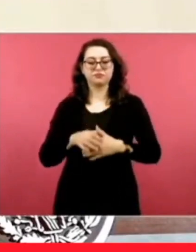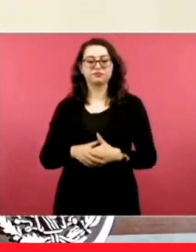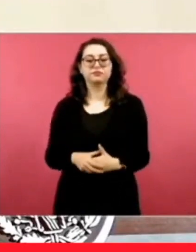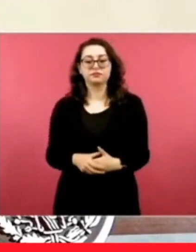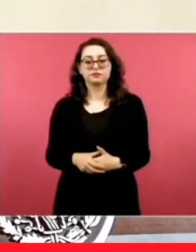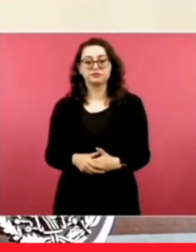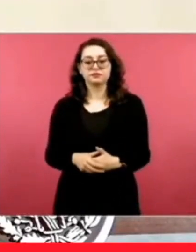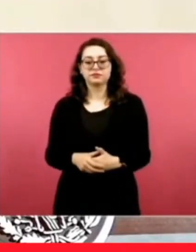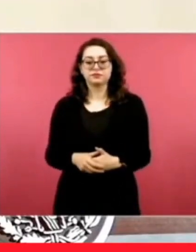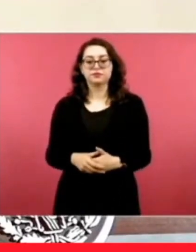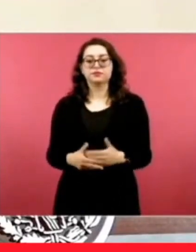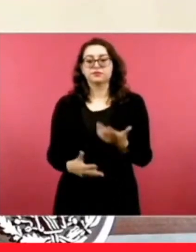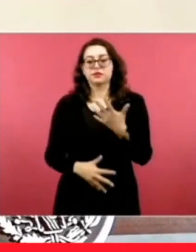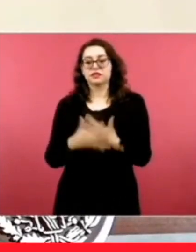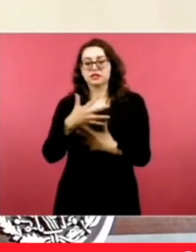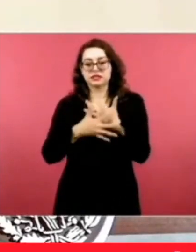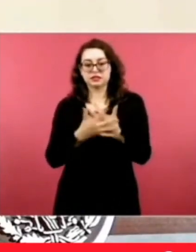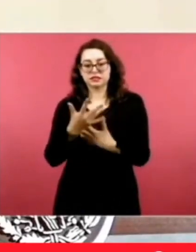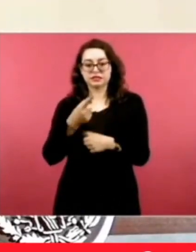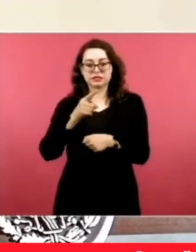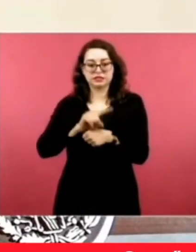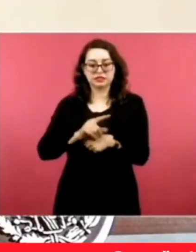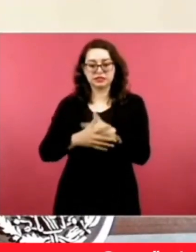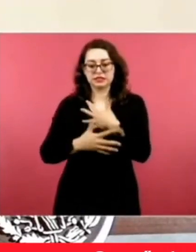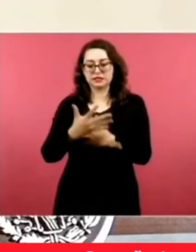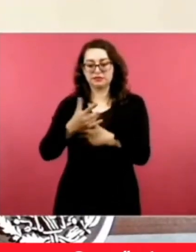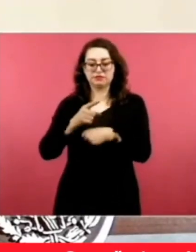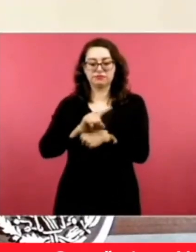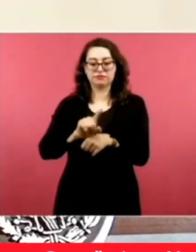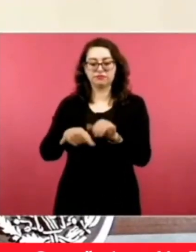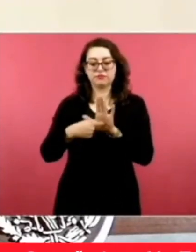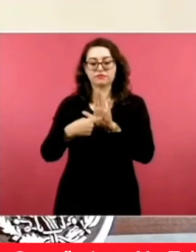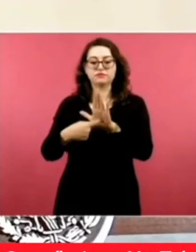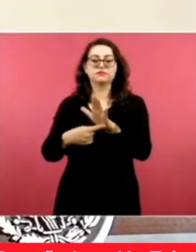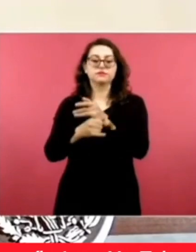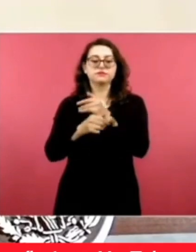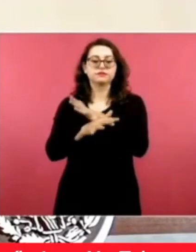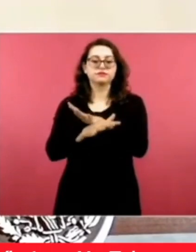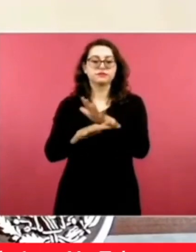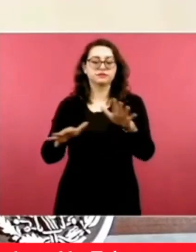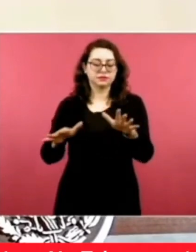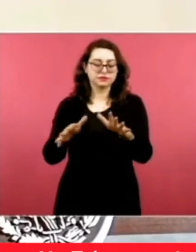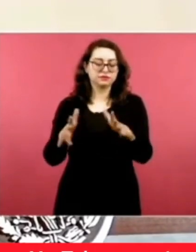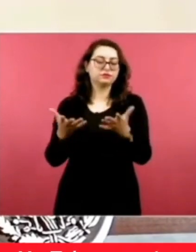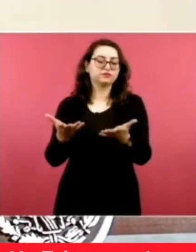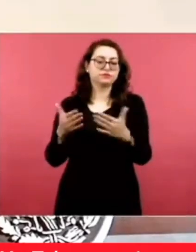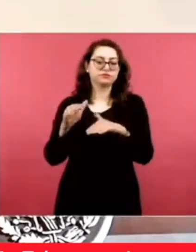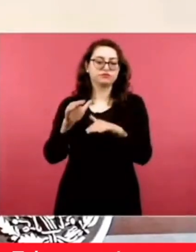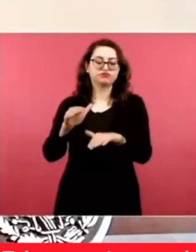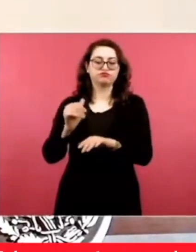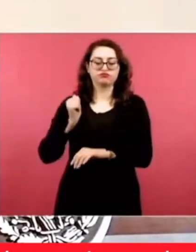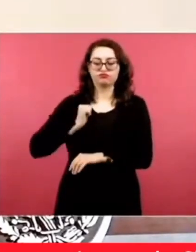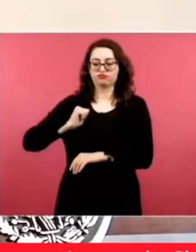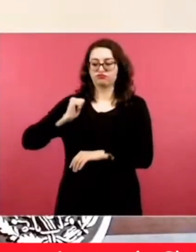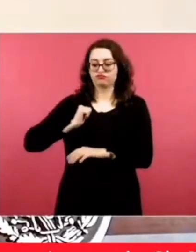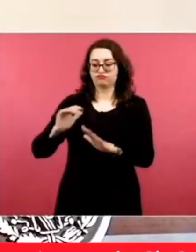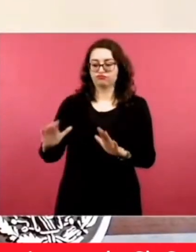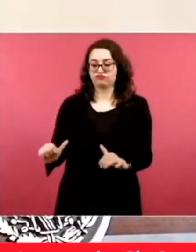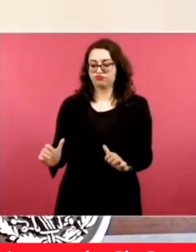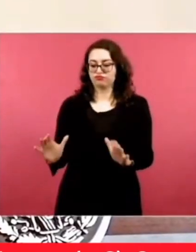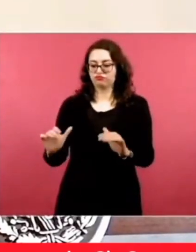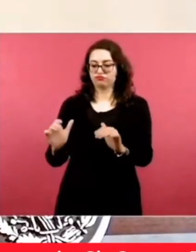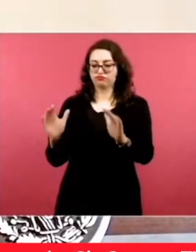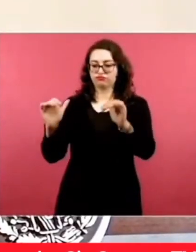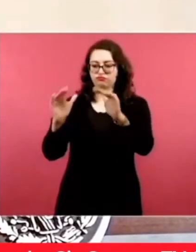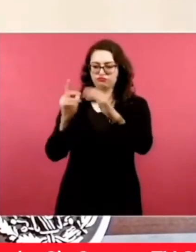hacemos cada 15 días de manera general y panorámica, a hablar sobre las